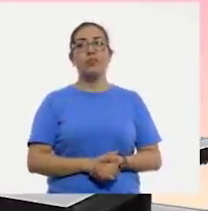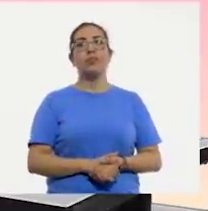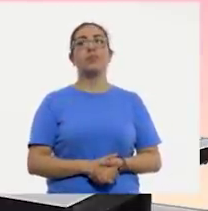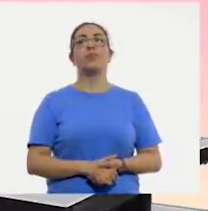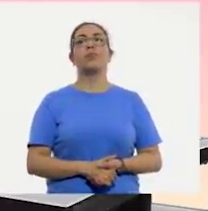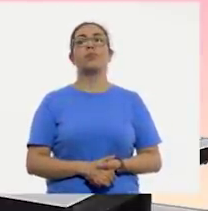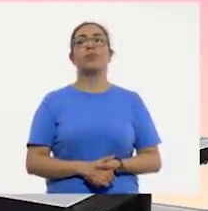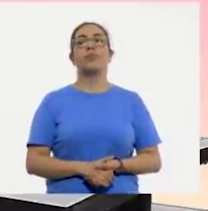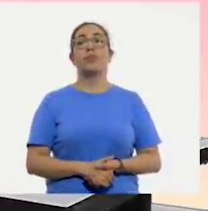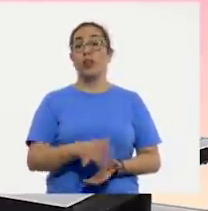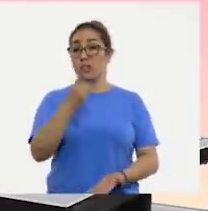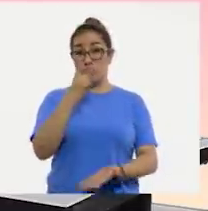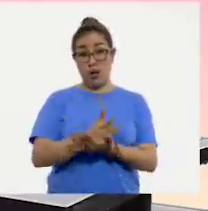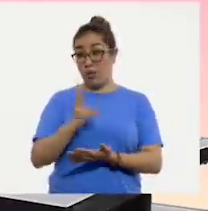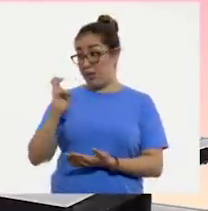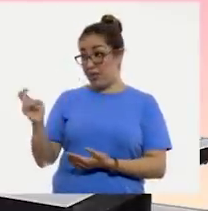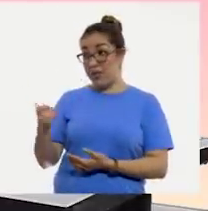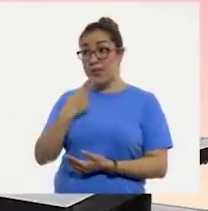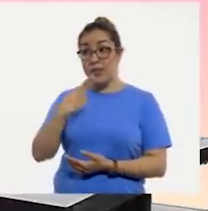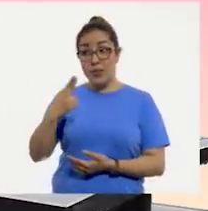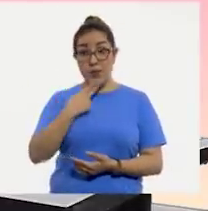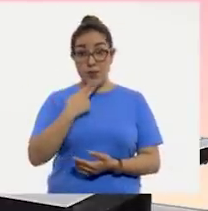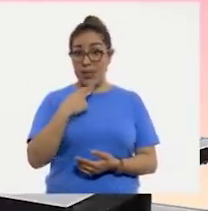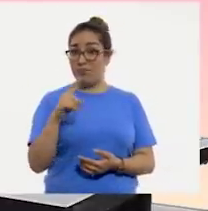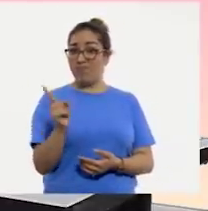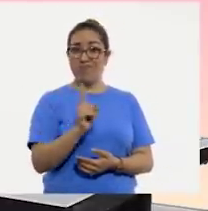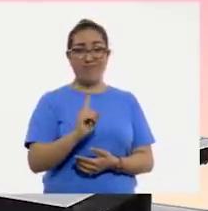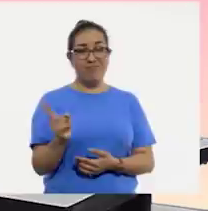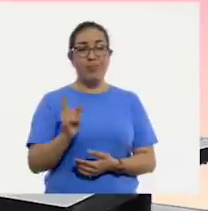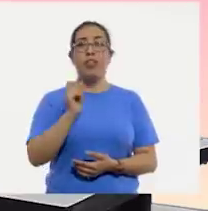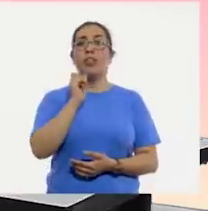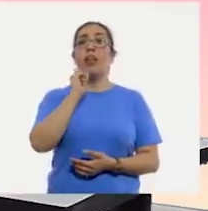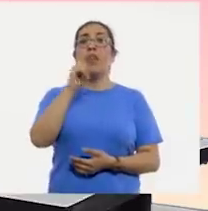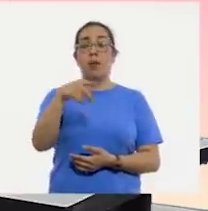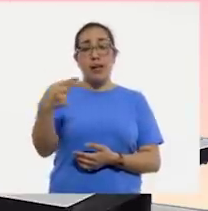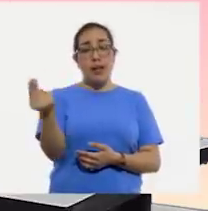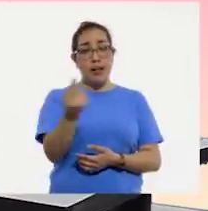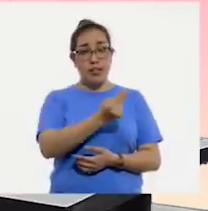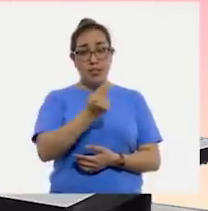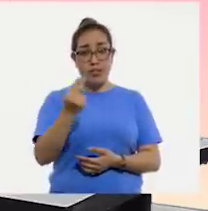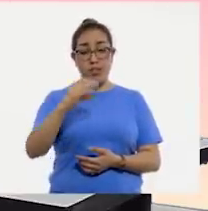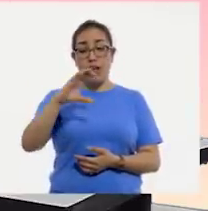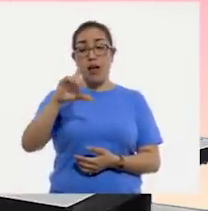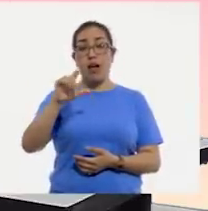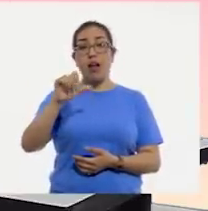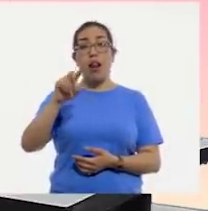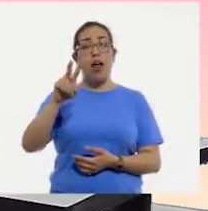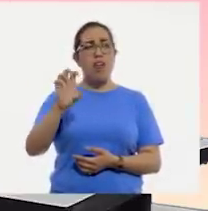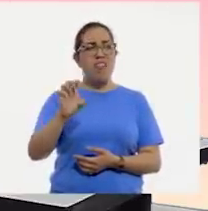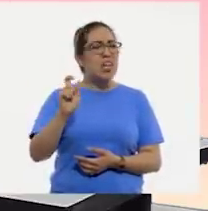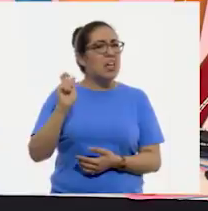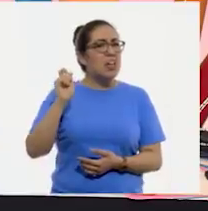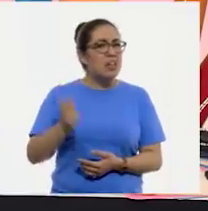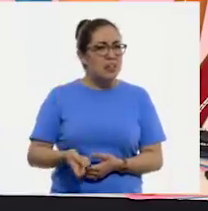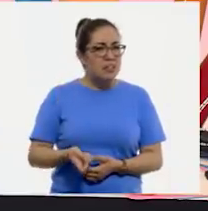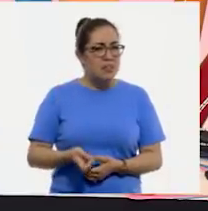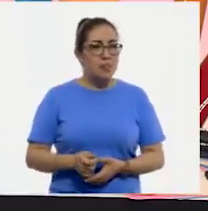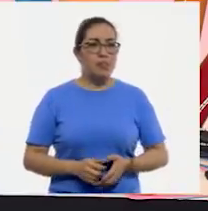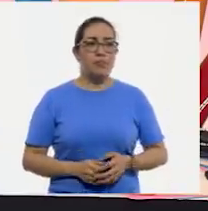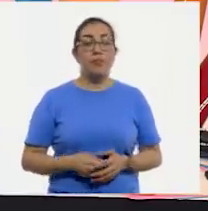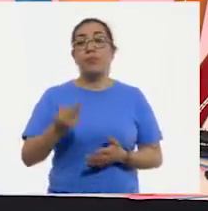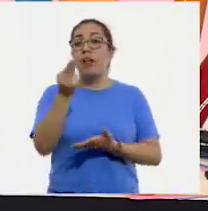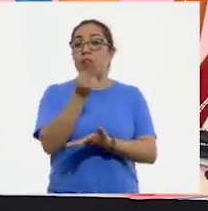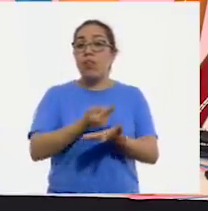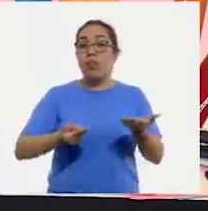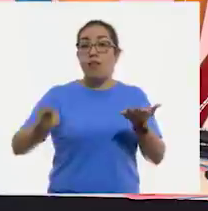solo utilizamos el pentagrama para escribir música, también necesitamos de la clave. ¿Qué es la clave? La clave es un